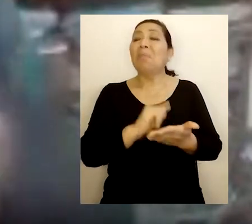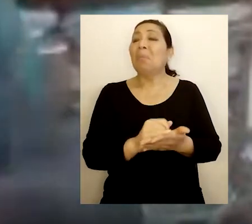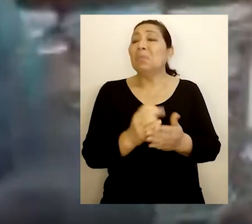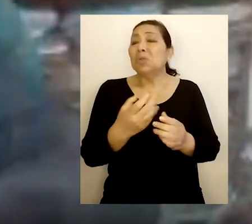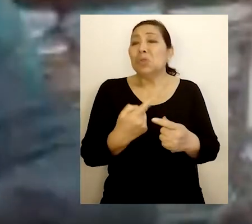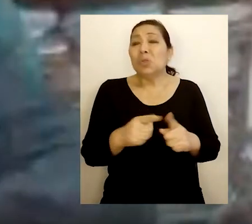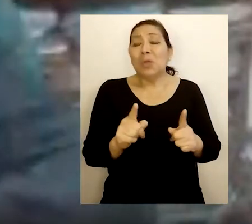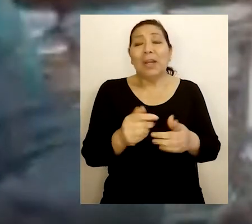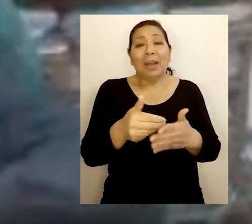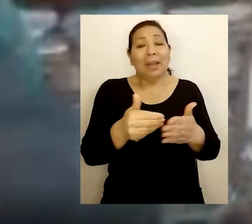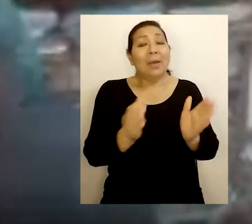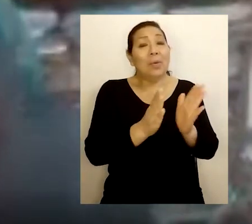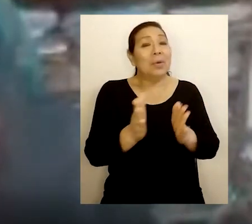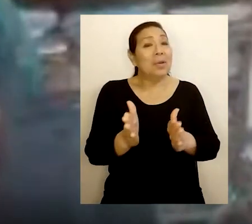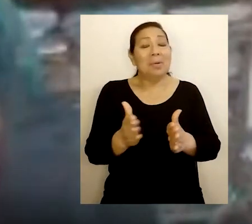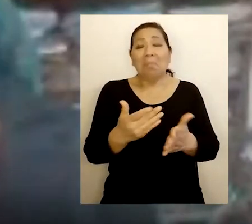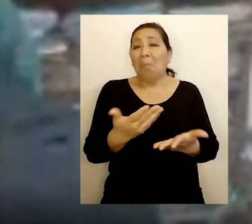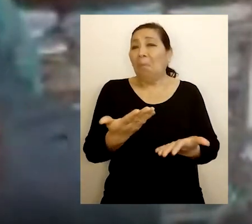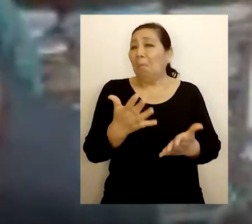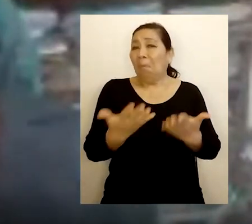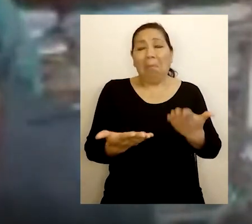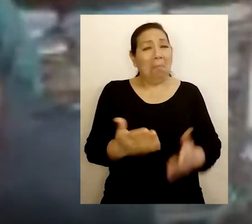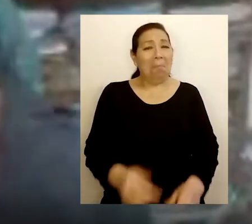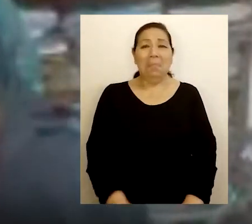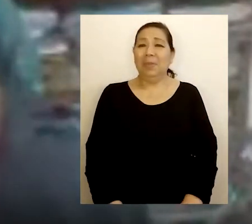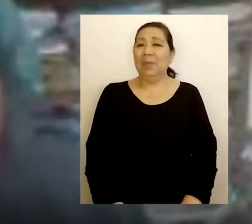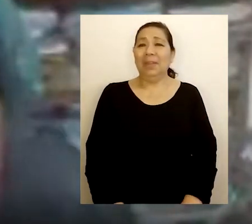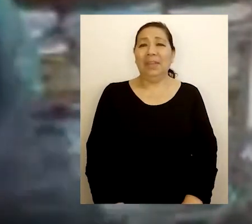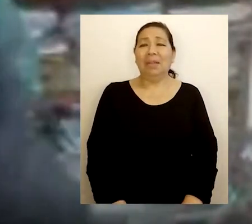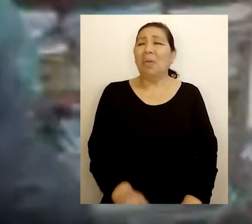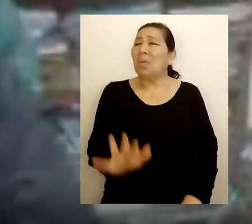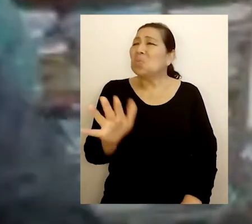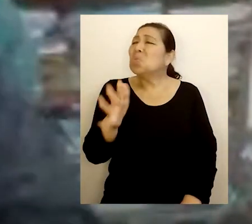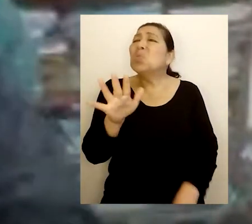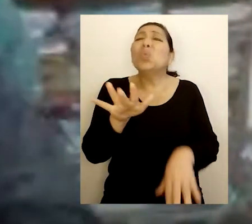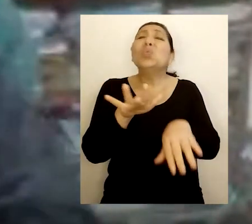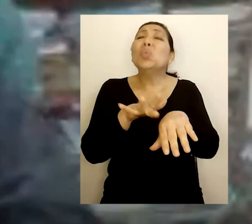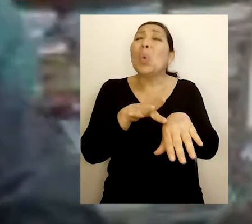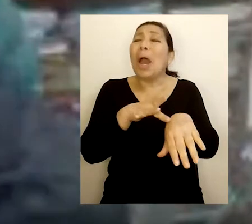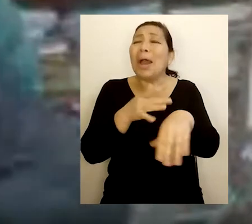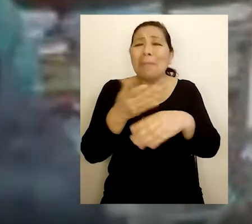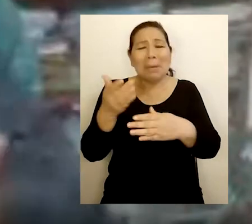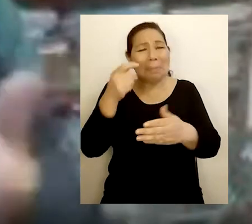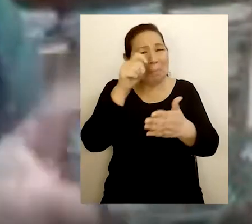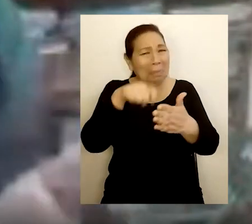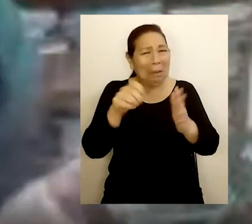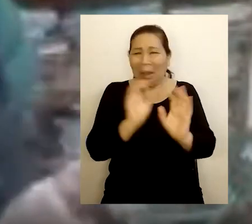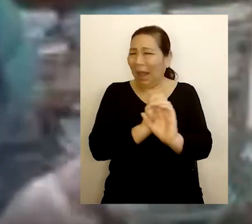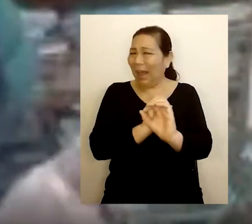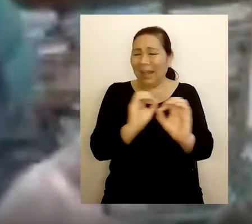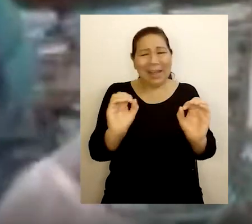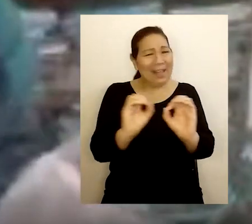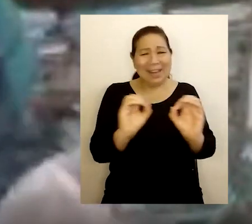simple y llanamente ha determinado que son lesiones leves. Entonces ni siquiera